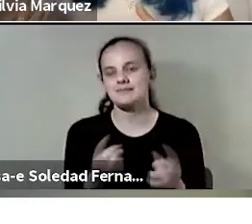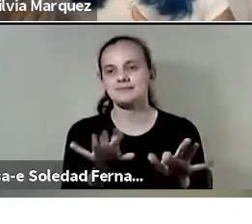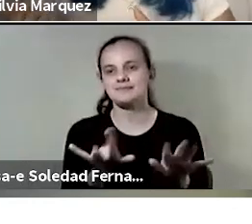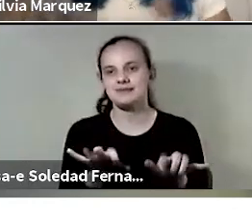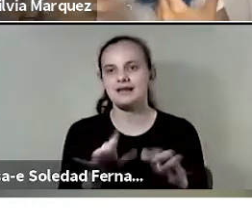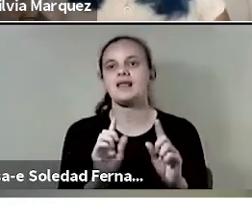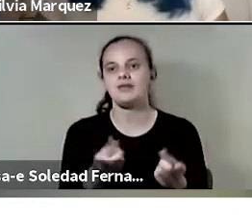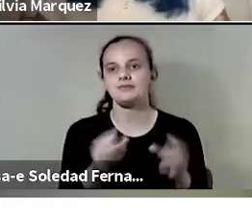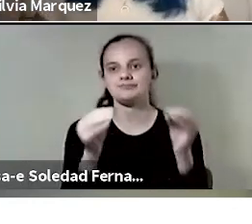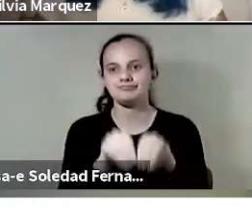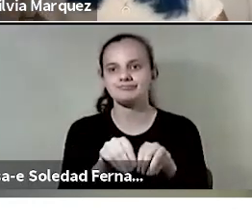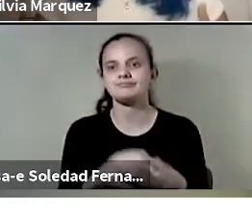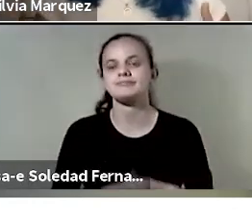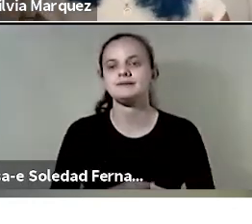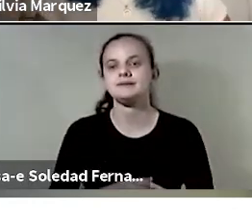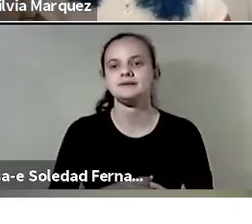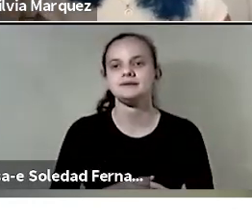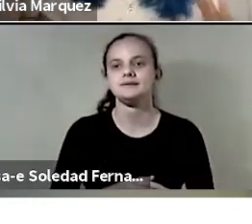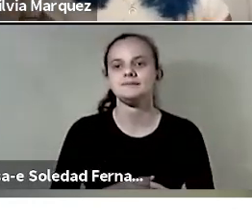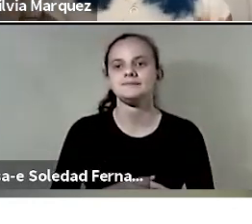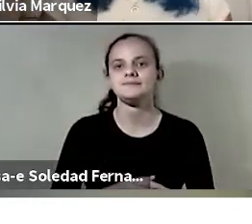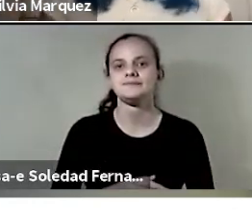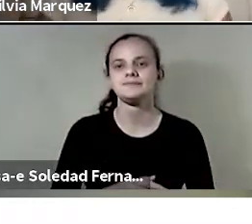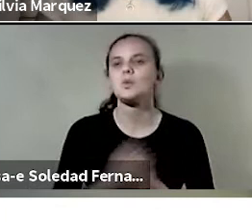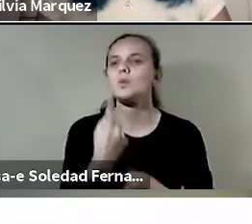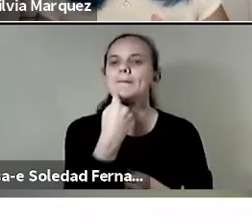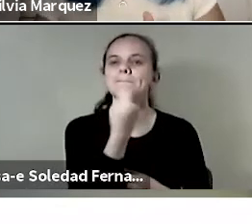de pantalla utiliza esta navegación también con teclado. Susi,